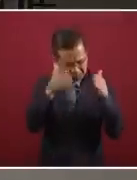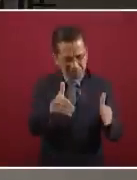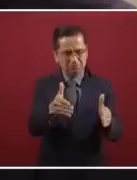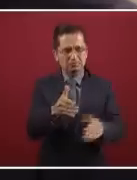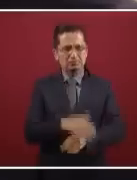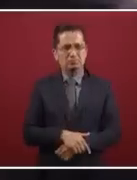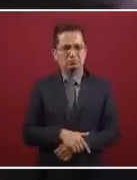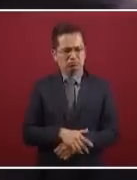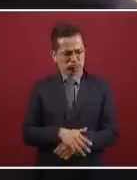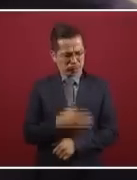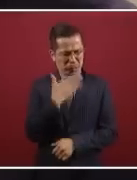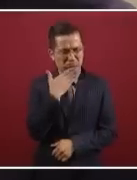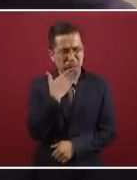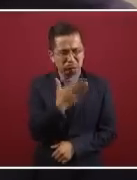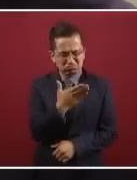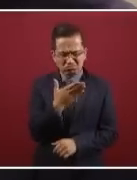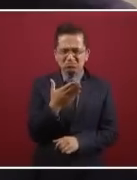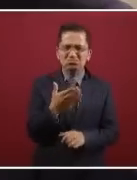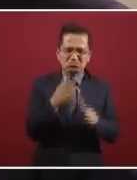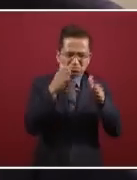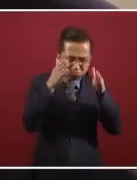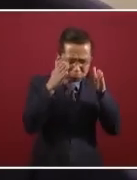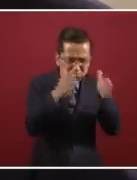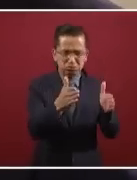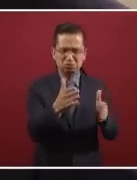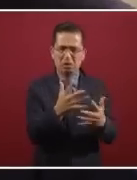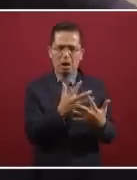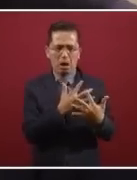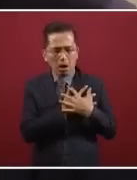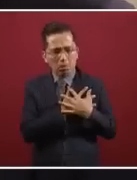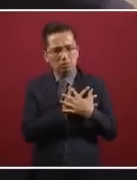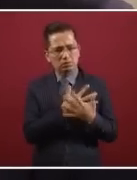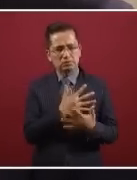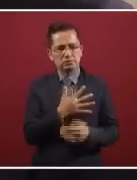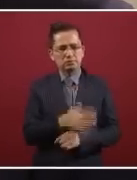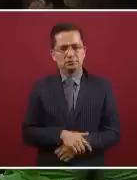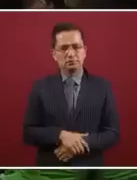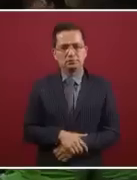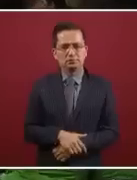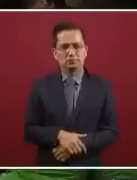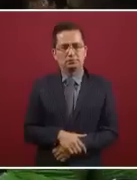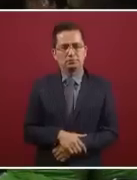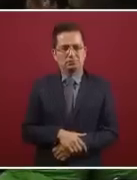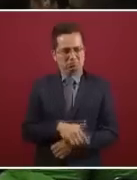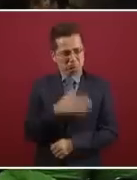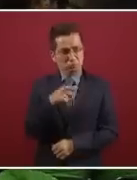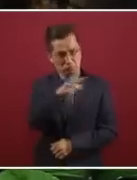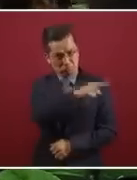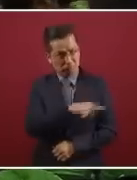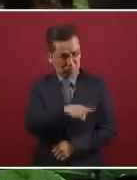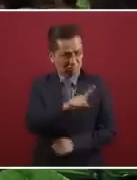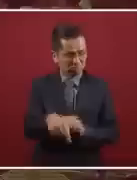de entrega, de pasión de parte de